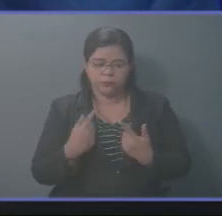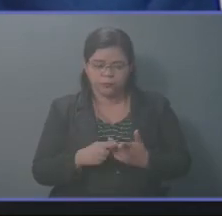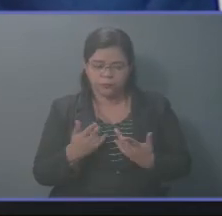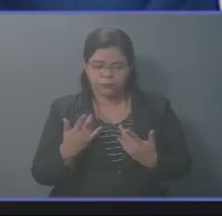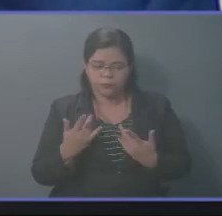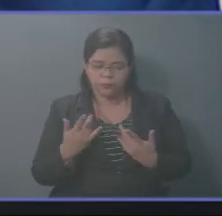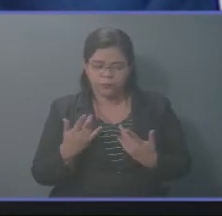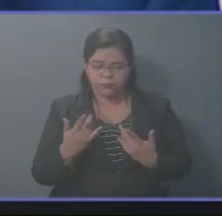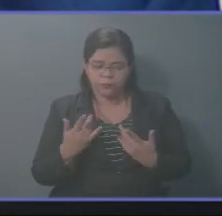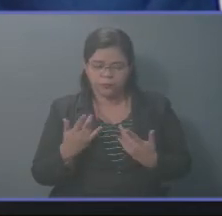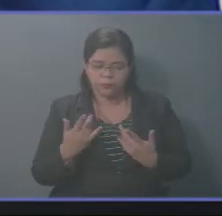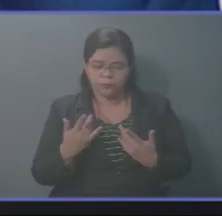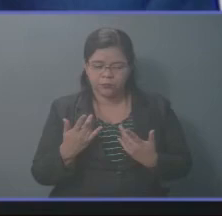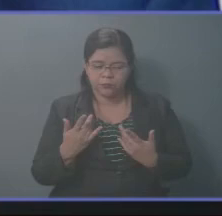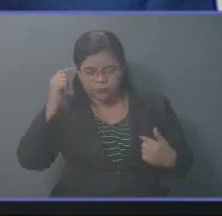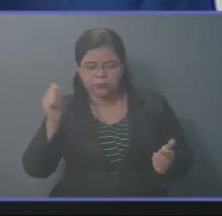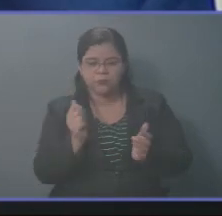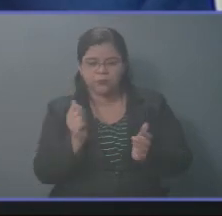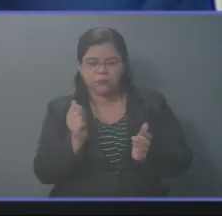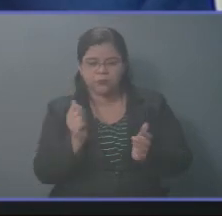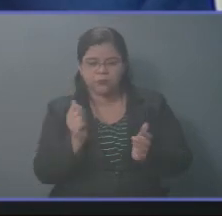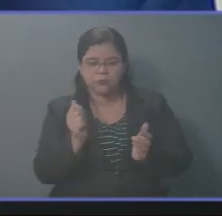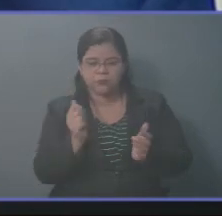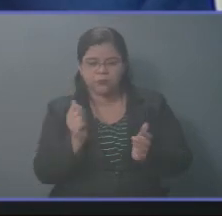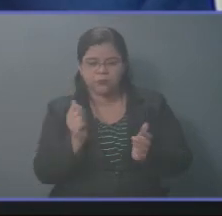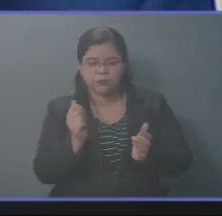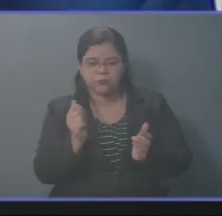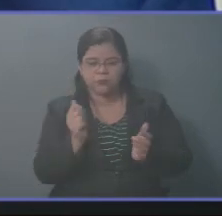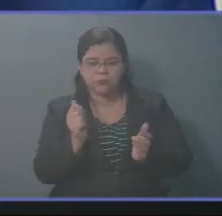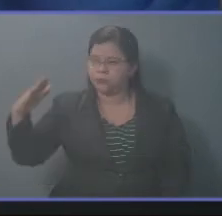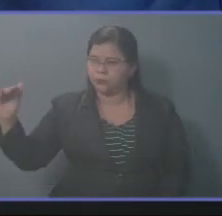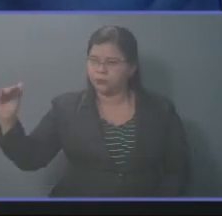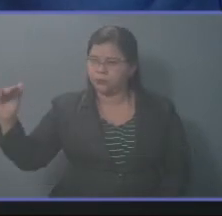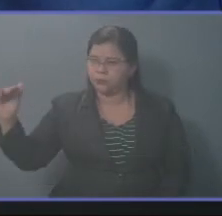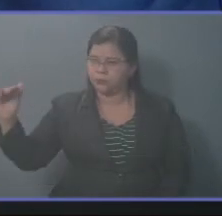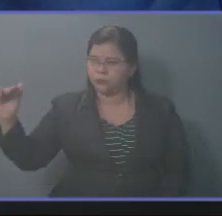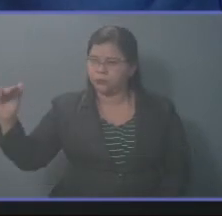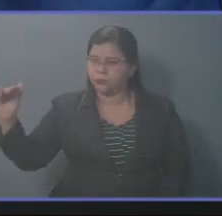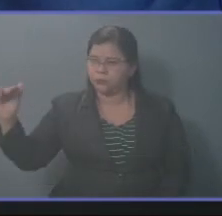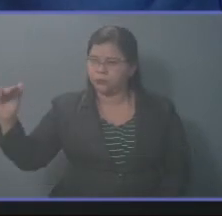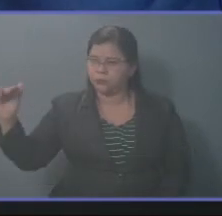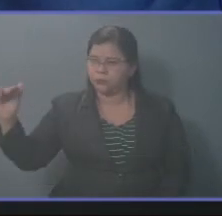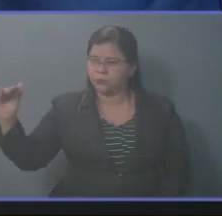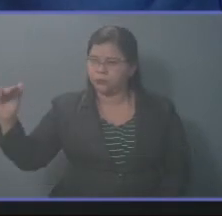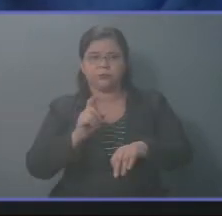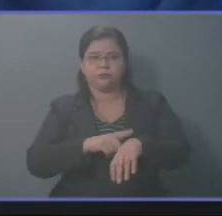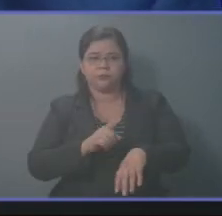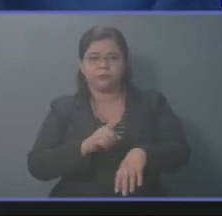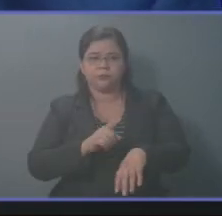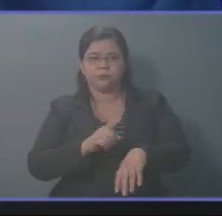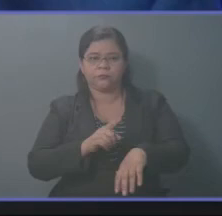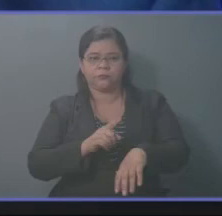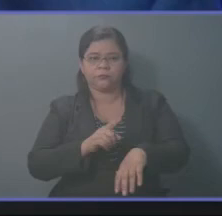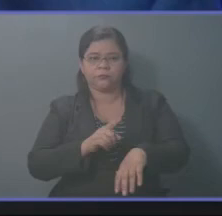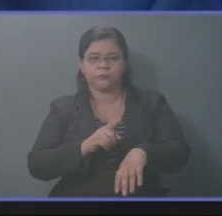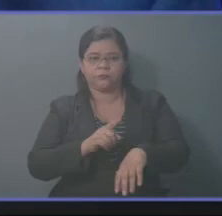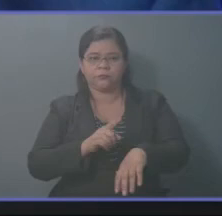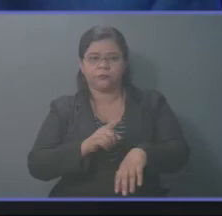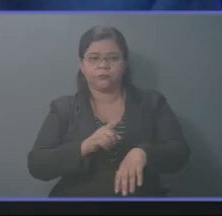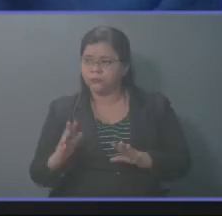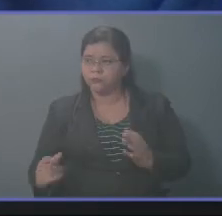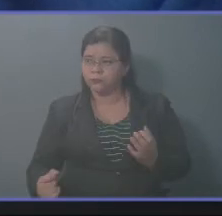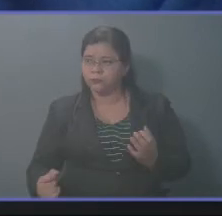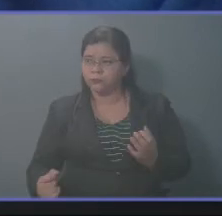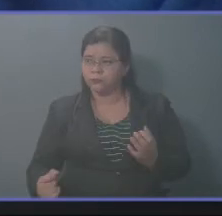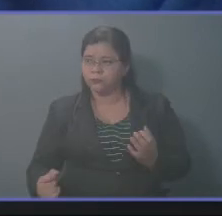ser conscientes con la problemática de nuestro país. En buena hora, colegas diputados que han